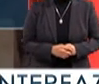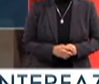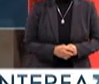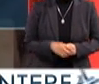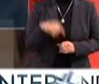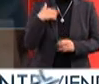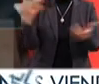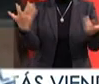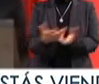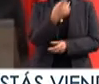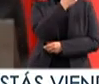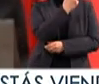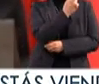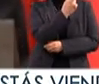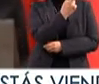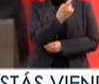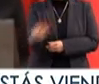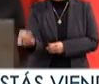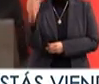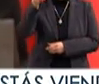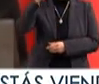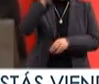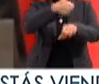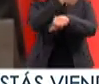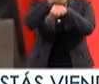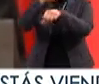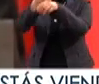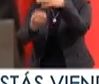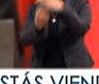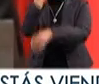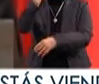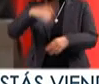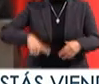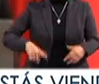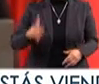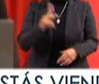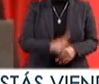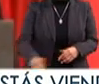se crearán 100 universidades públicas,